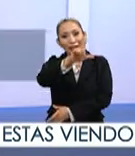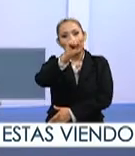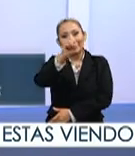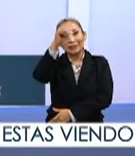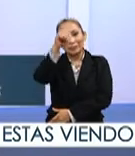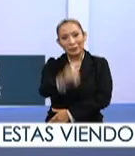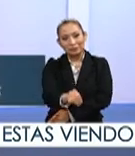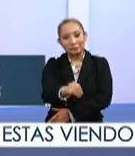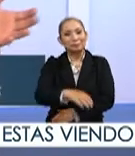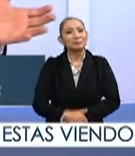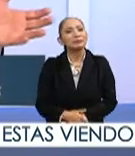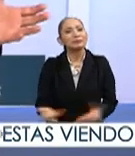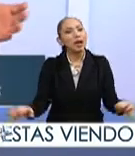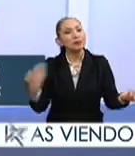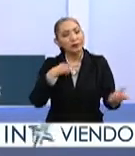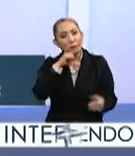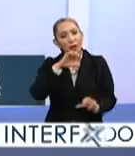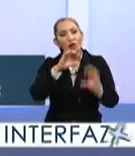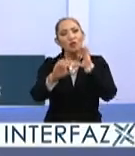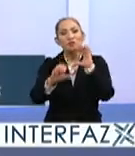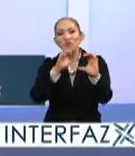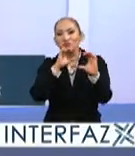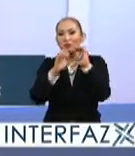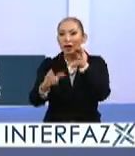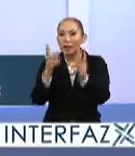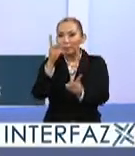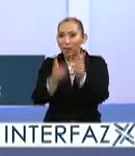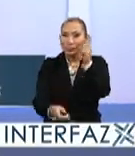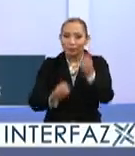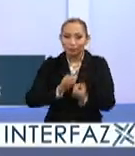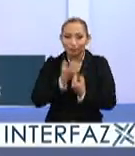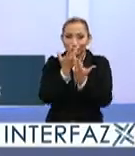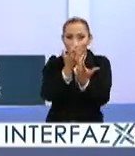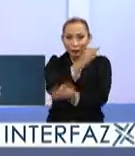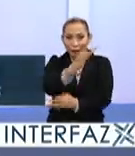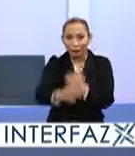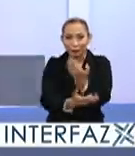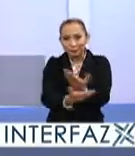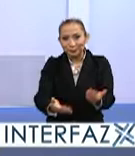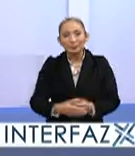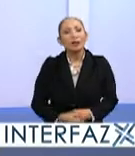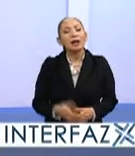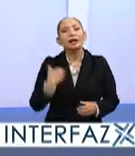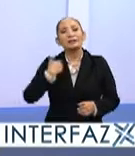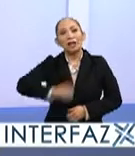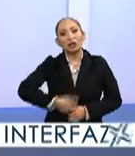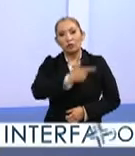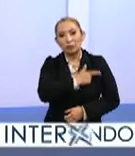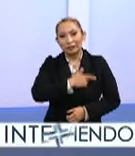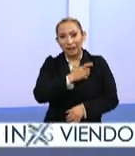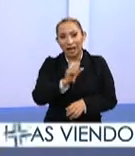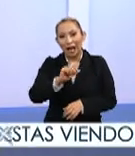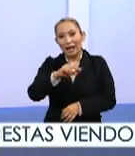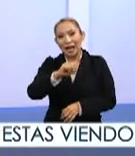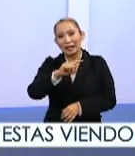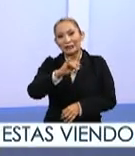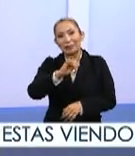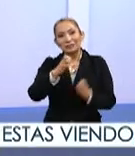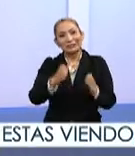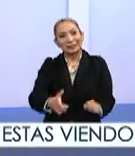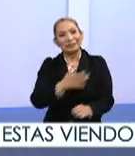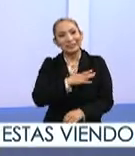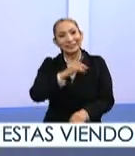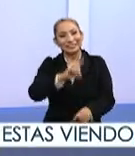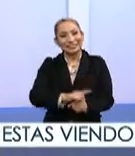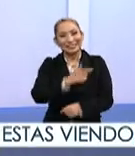de señas mexicana. Nos permite también comunicarnos, dialogar, expresarnos con todos ustedes. Saludo con mucho gusto a Ana Cristina. Ana Cris, ¿cómo estás?